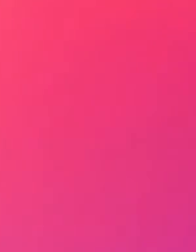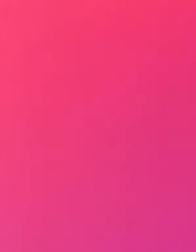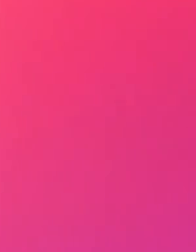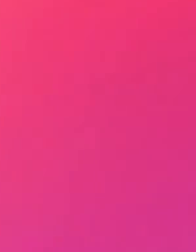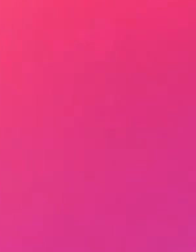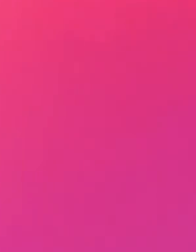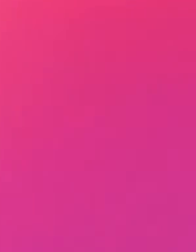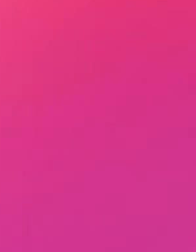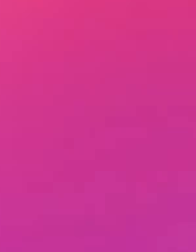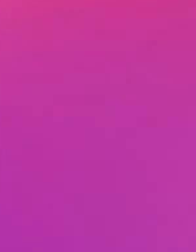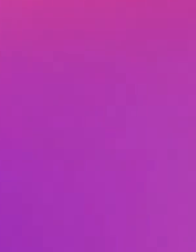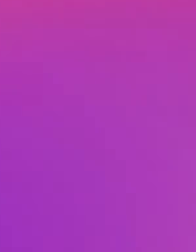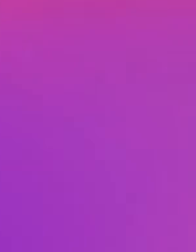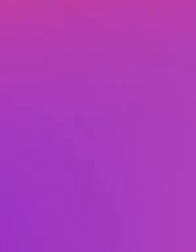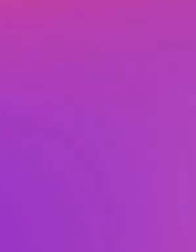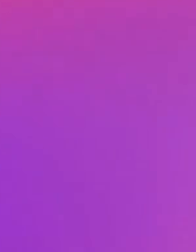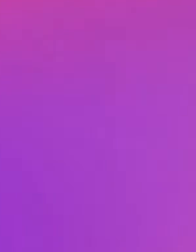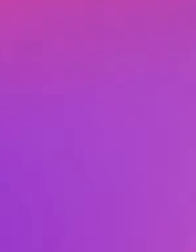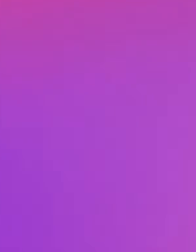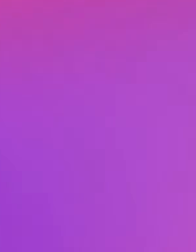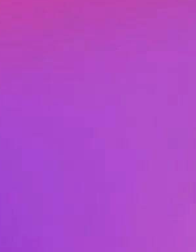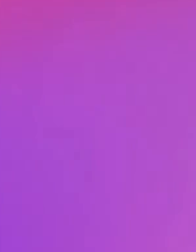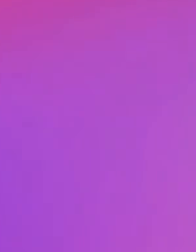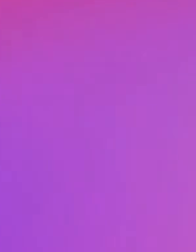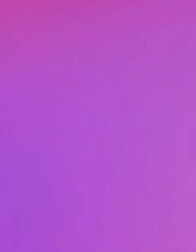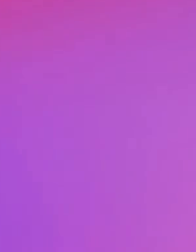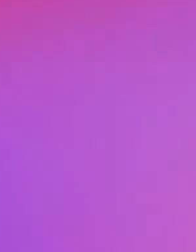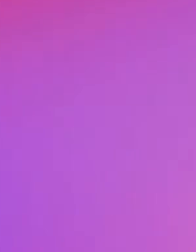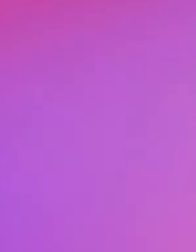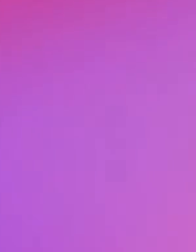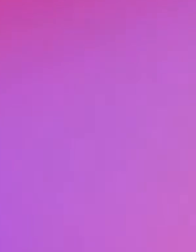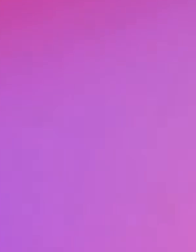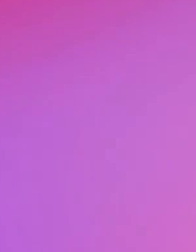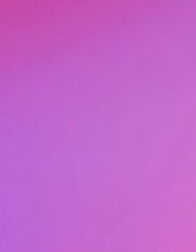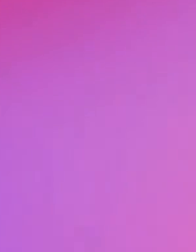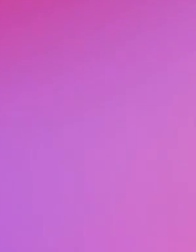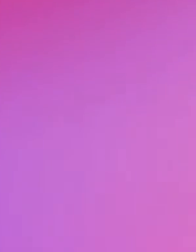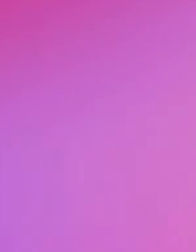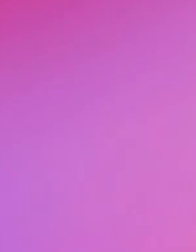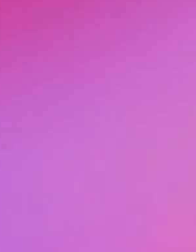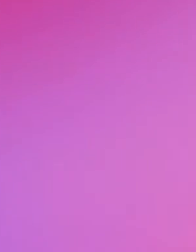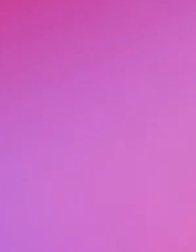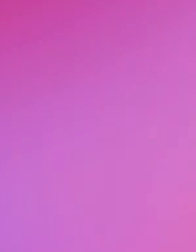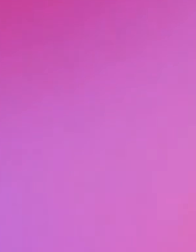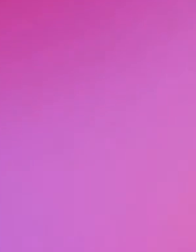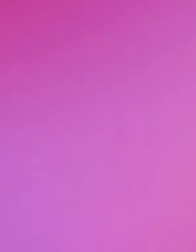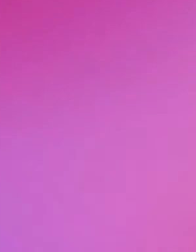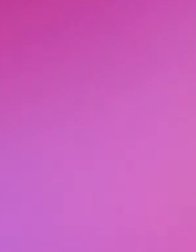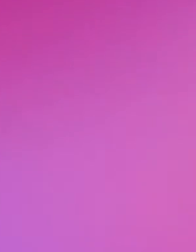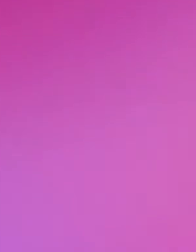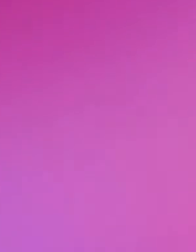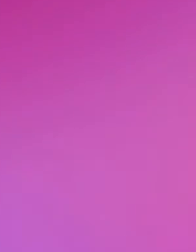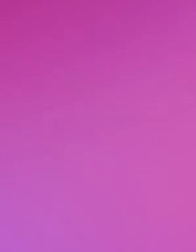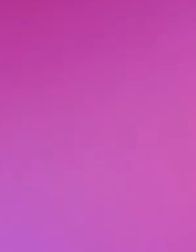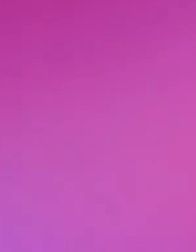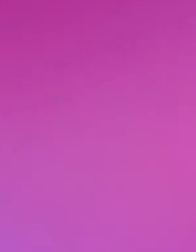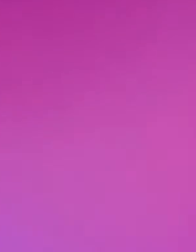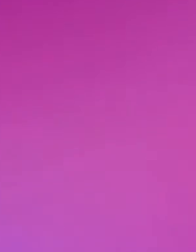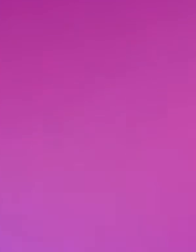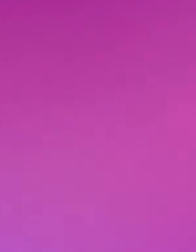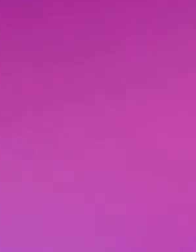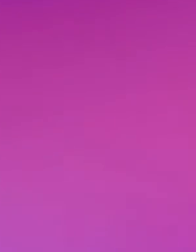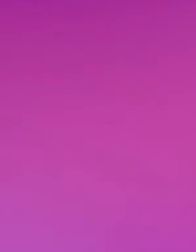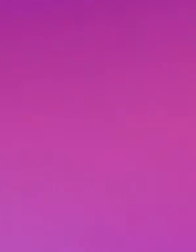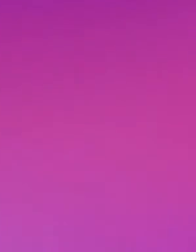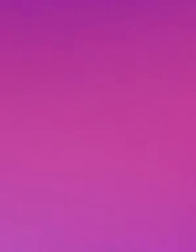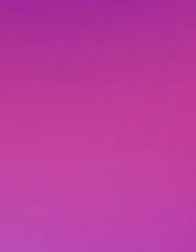01 71 23. Si requieres consultar los libros de texto en versión digital, recuerda que los puedes